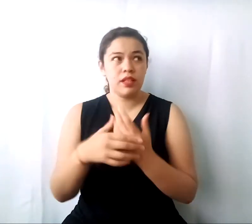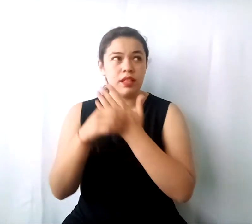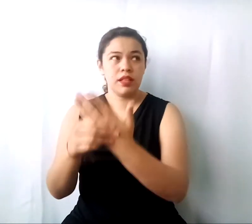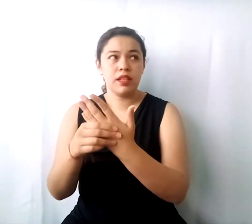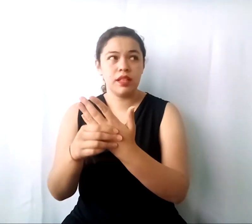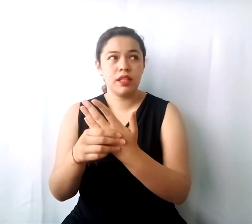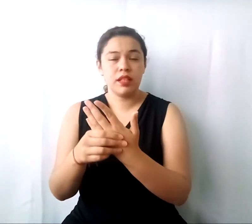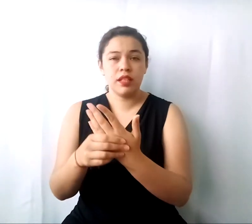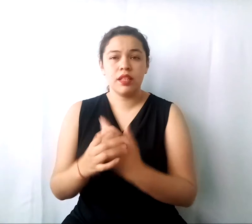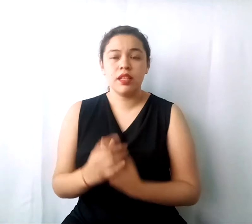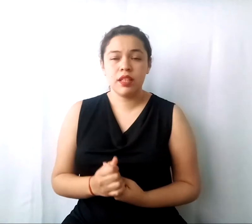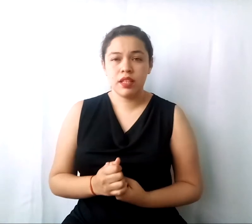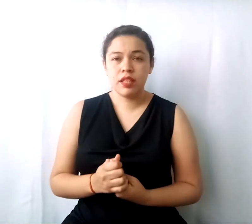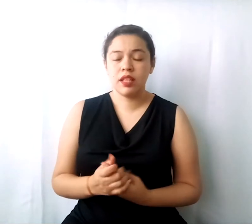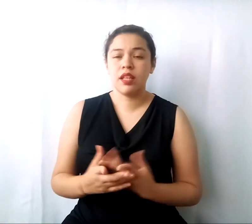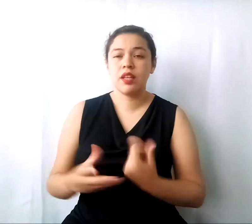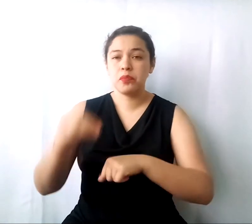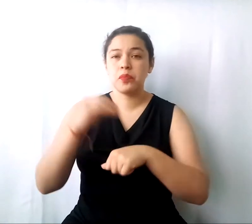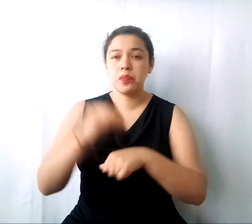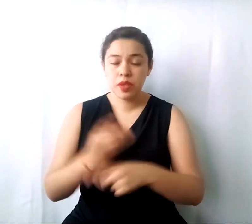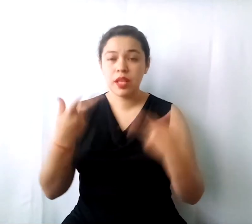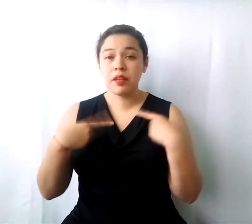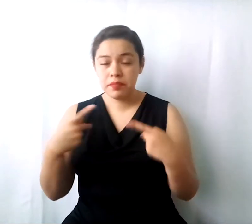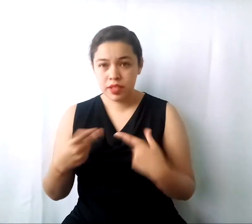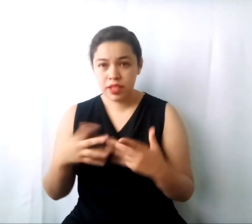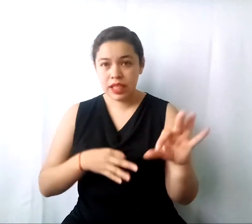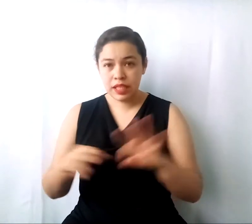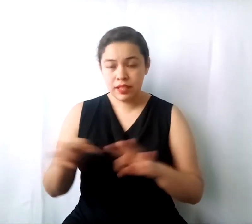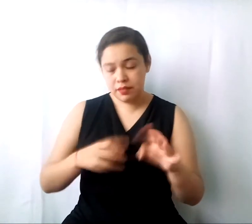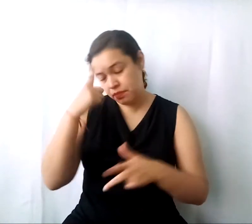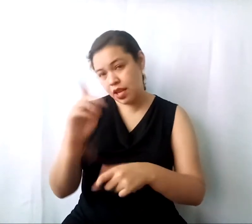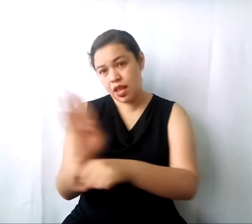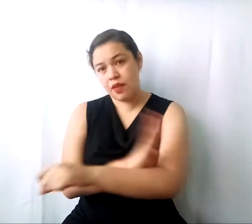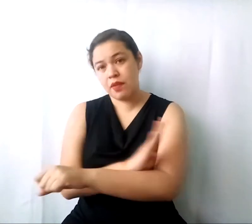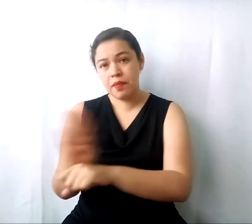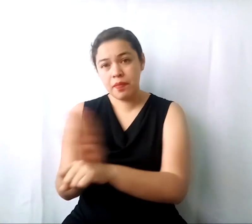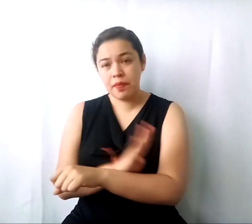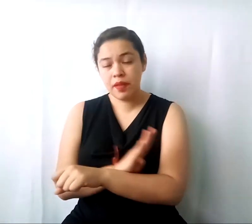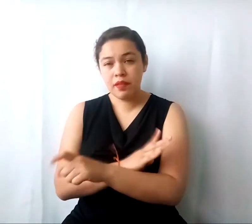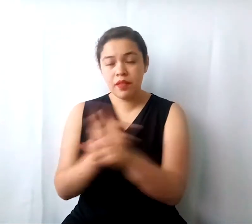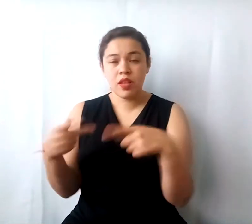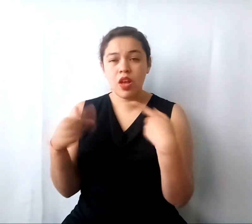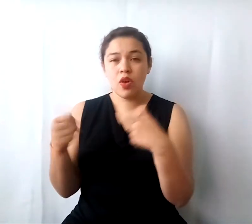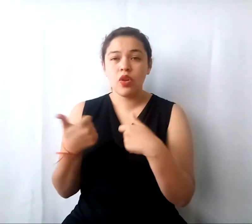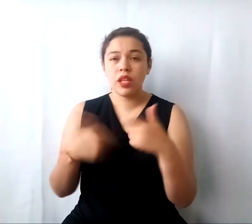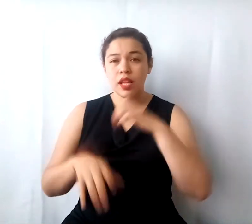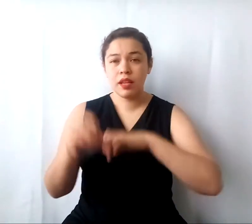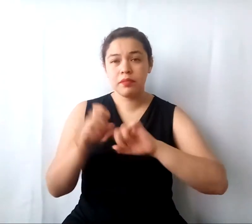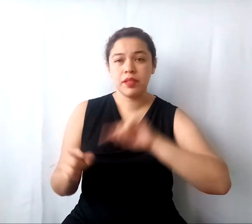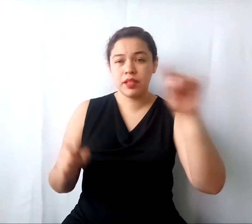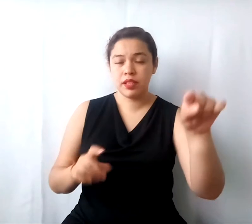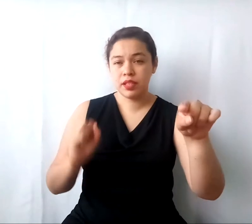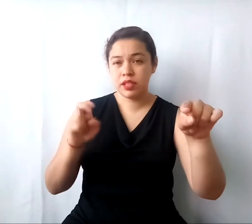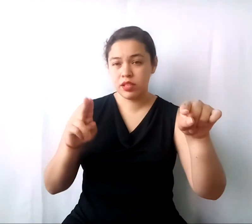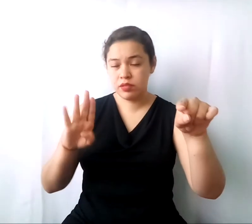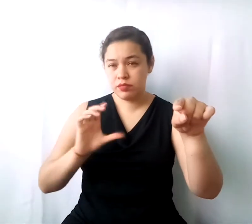dice que se pongan a disposición trabajadores en beneficio del contratante, ¿no? Se permite la subcontratación de